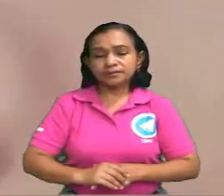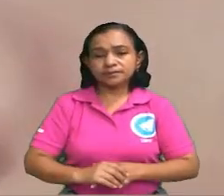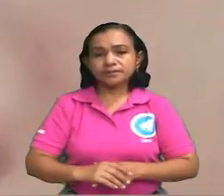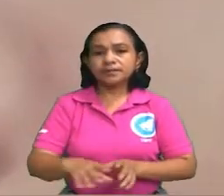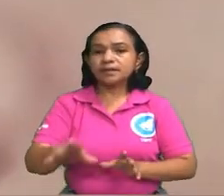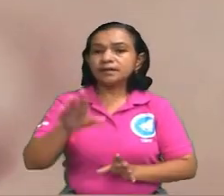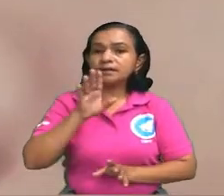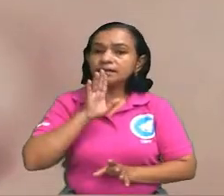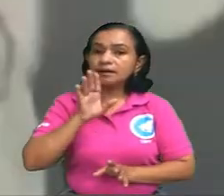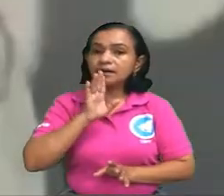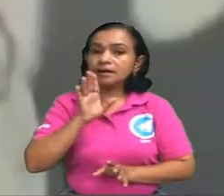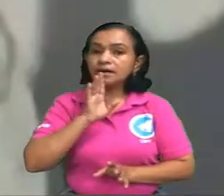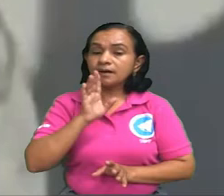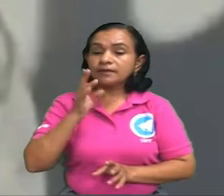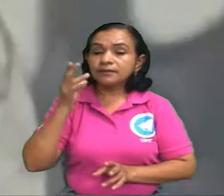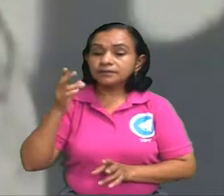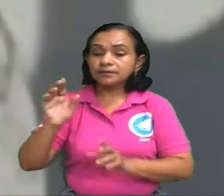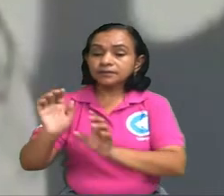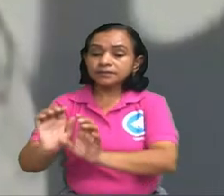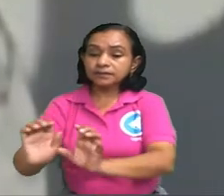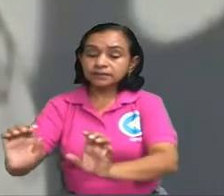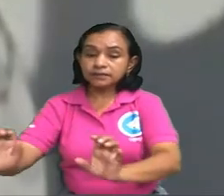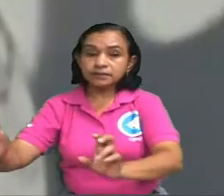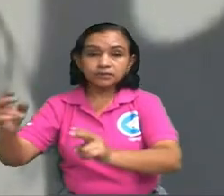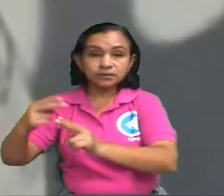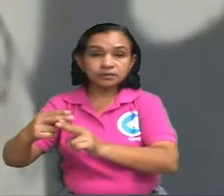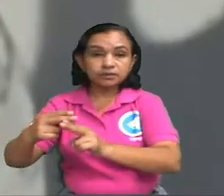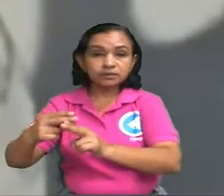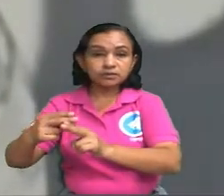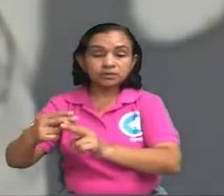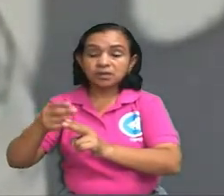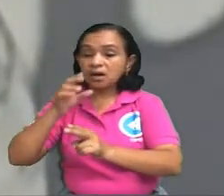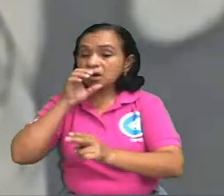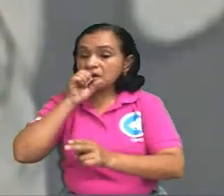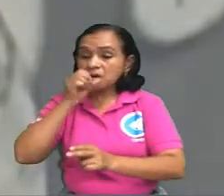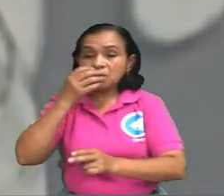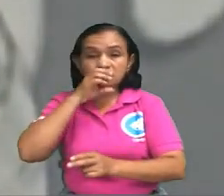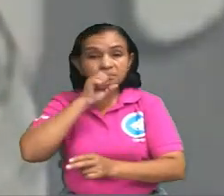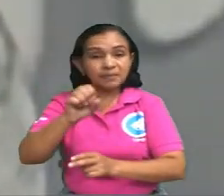Hablo en nombre de los niños que en el mundo no tienen un pedazo de pan.